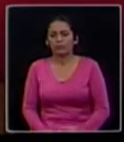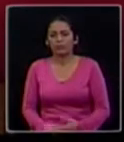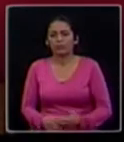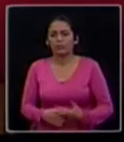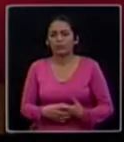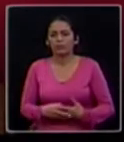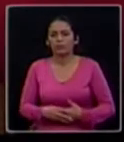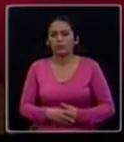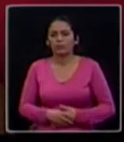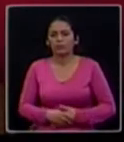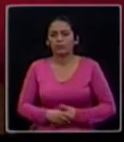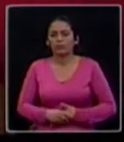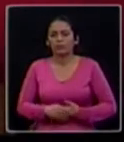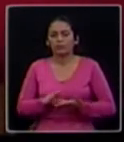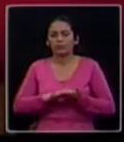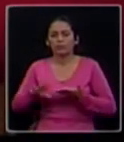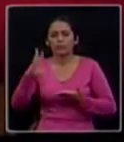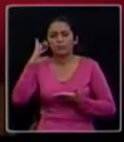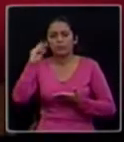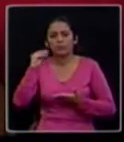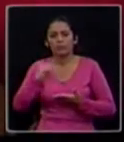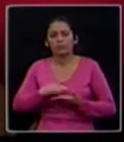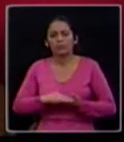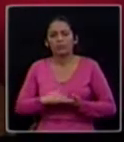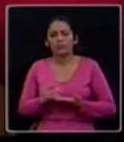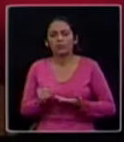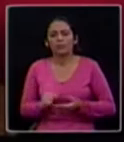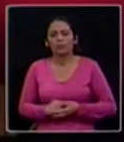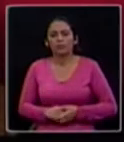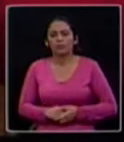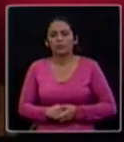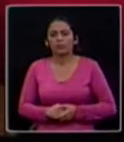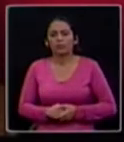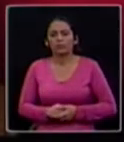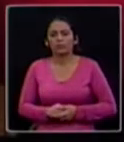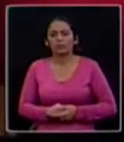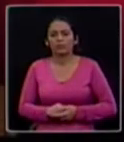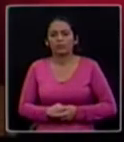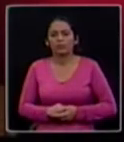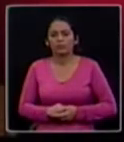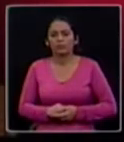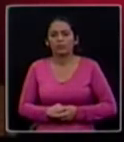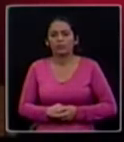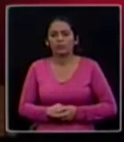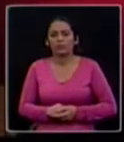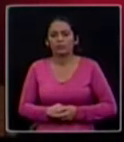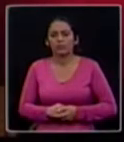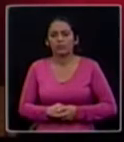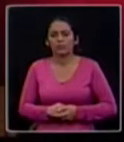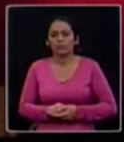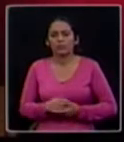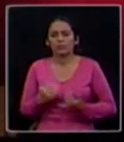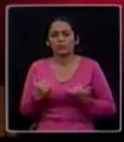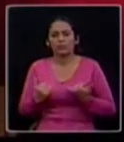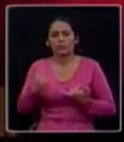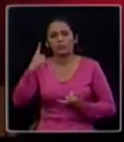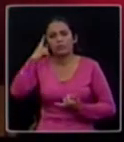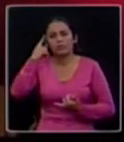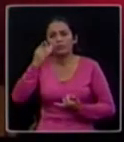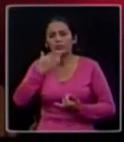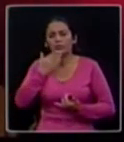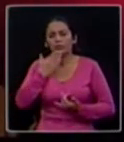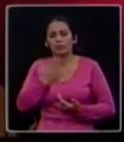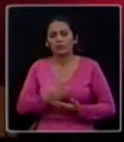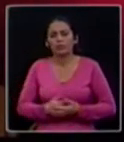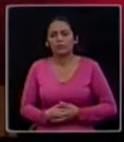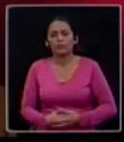Ciudadana también está en tela de duda según los asambleístas para que les explique cómo pudieron elegir a un contralor en estos casos. Mire,